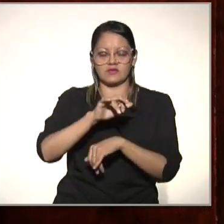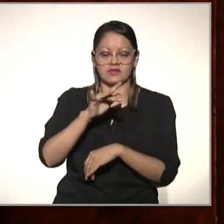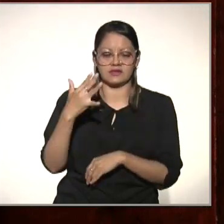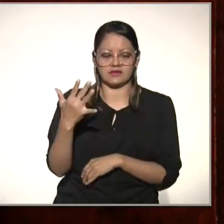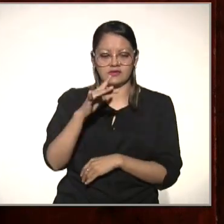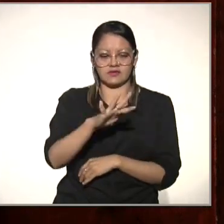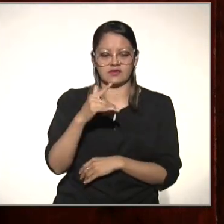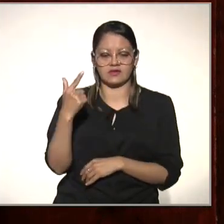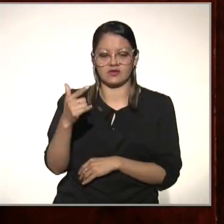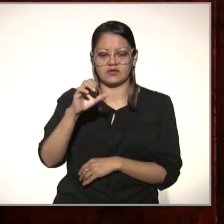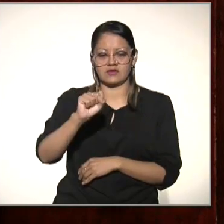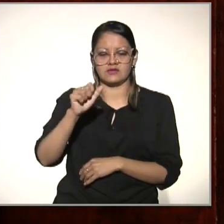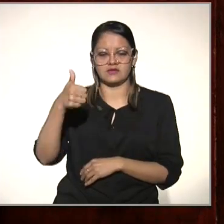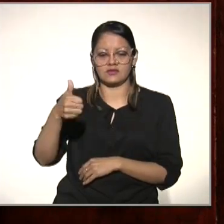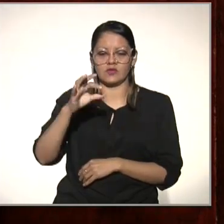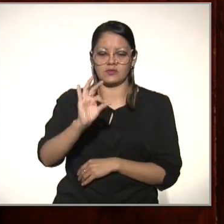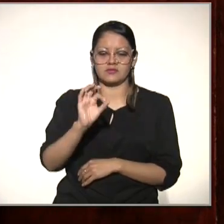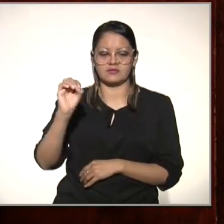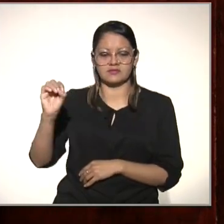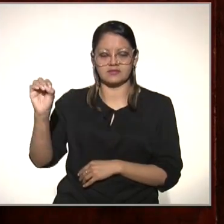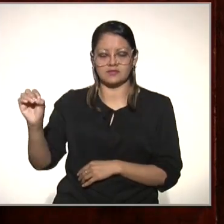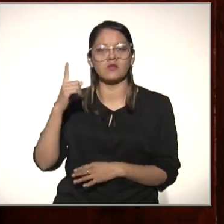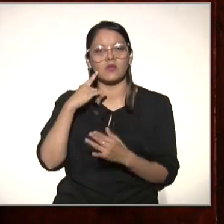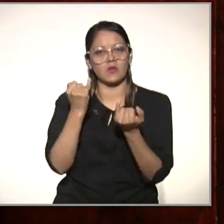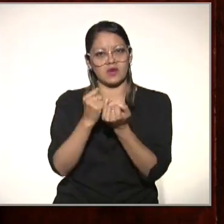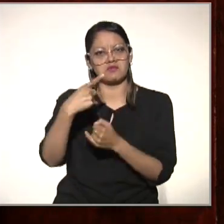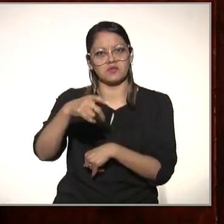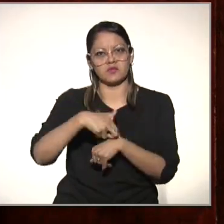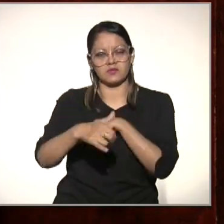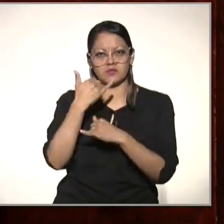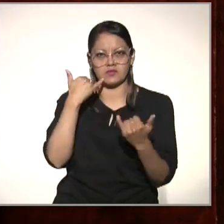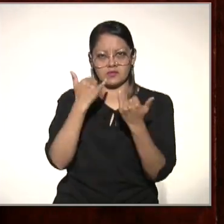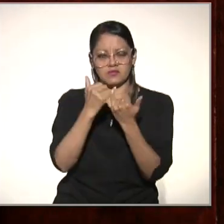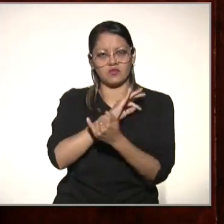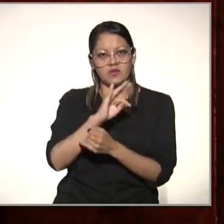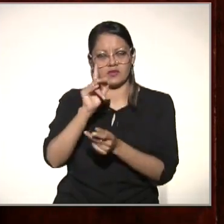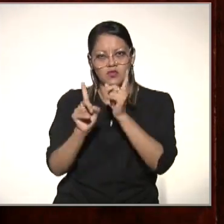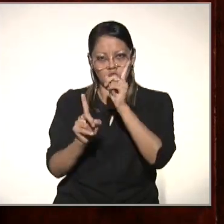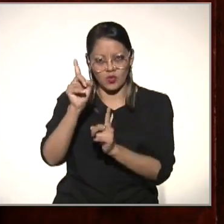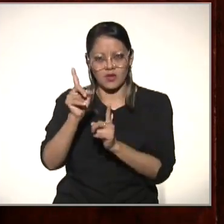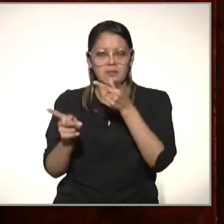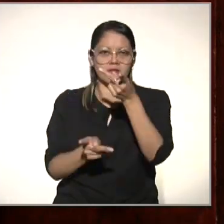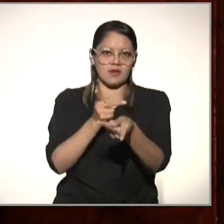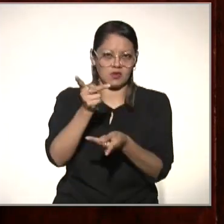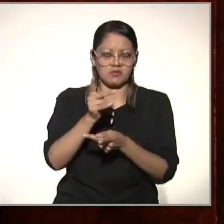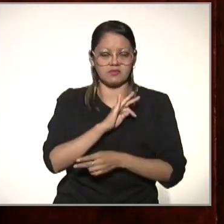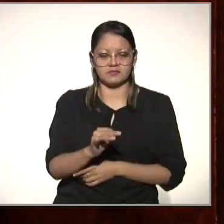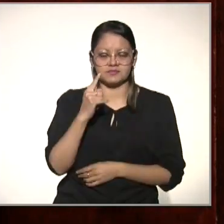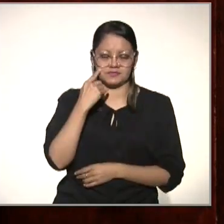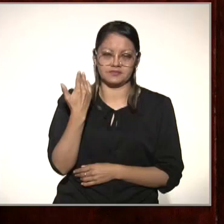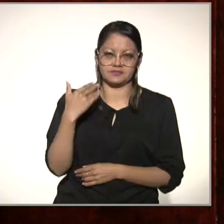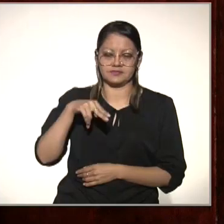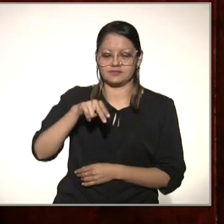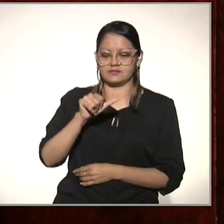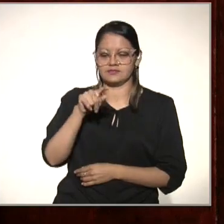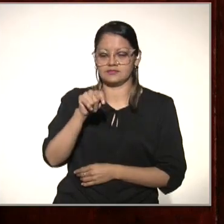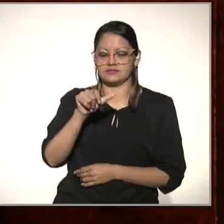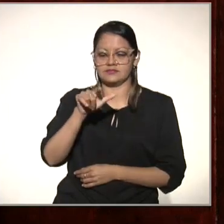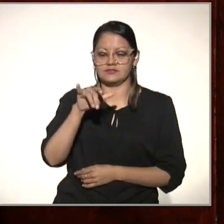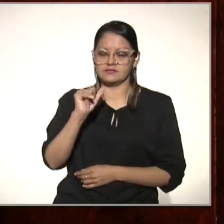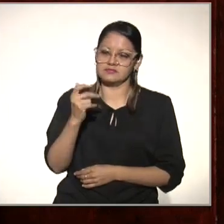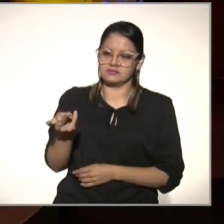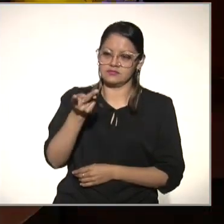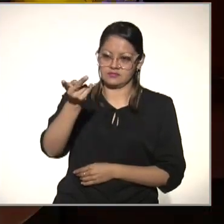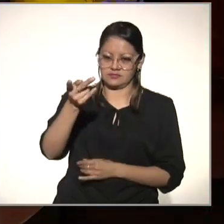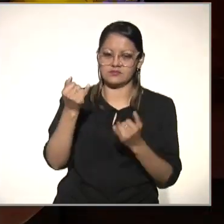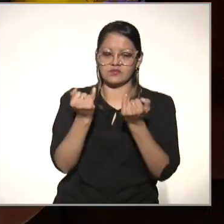51 66 40 00, ahí pueden marcar e igual dejarnos sus preguntas, comentarios. Entonces Nat, hay una pregunta dirigida a ti,